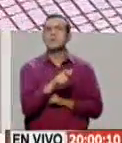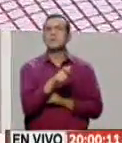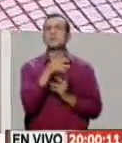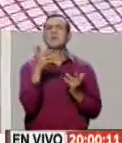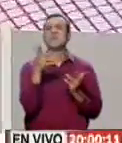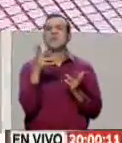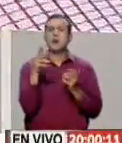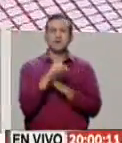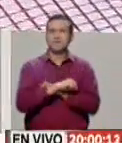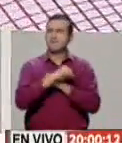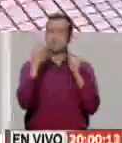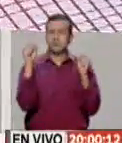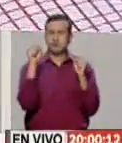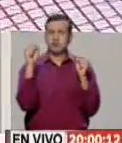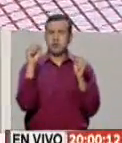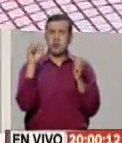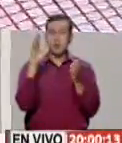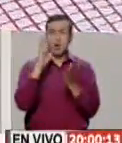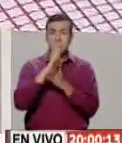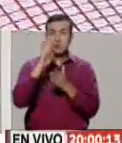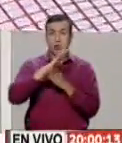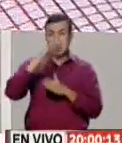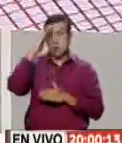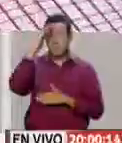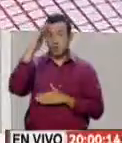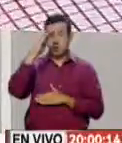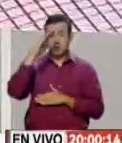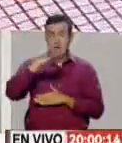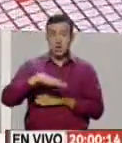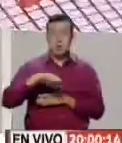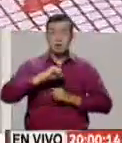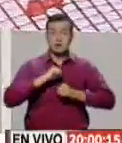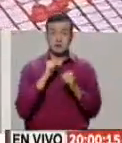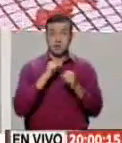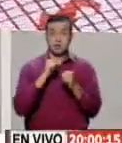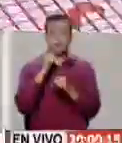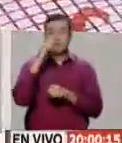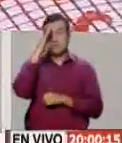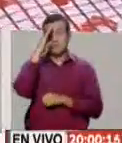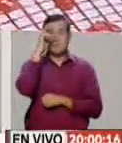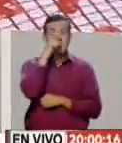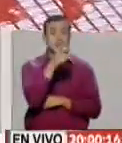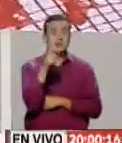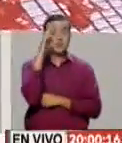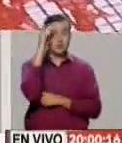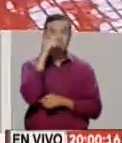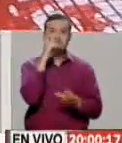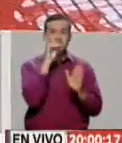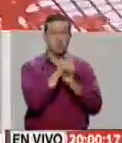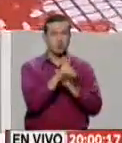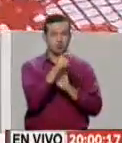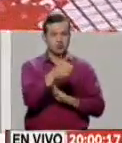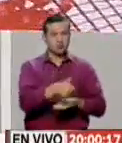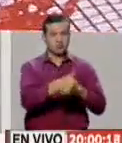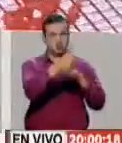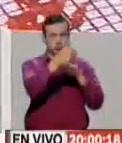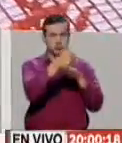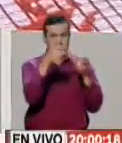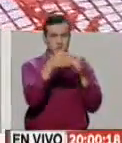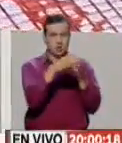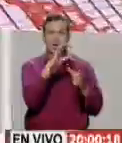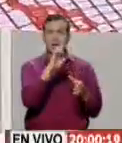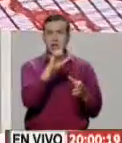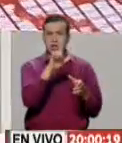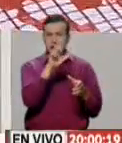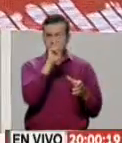ocurrió en el atentado en la Escuela General Santander en Bogotá. La Fiscalía colombiana acusará al Comando Central del Ejército de